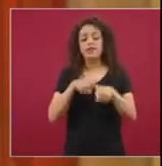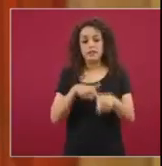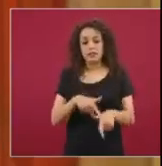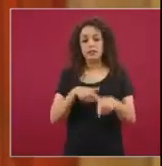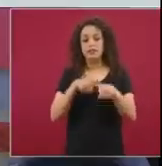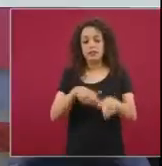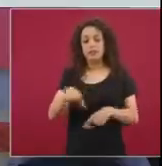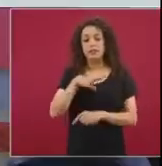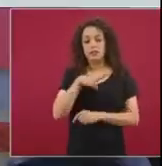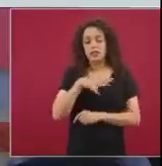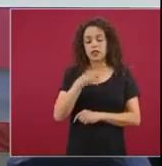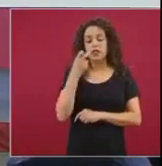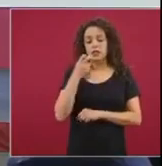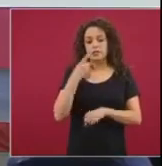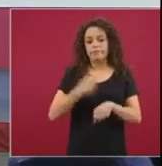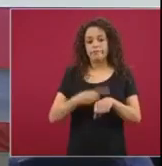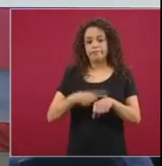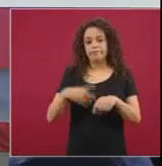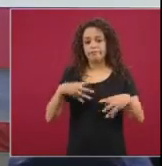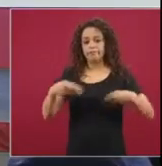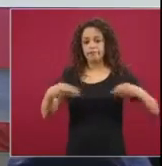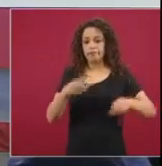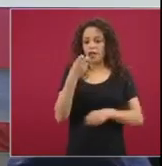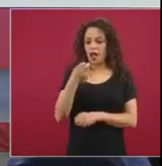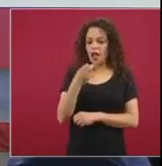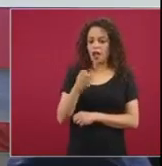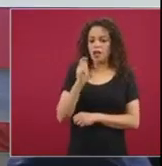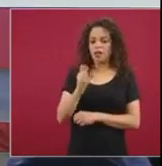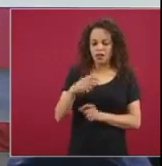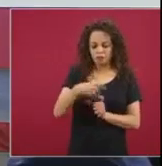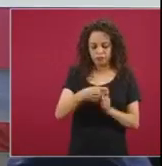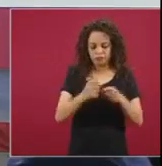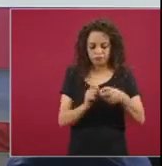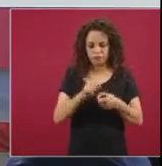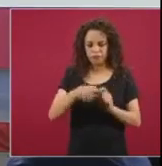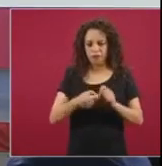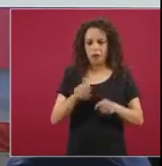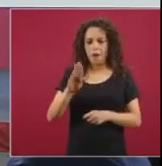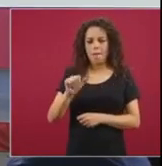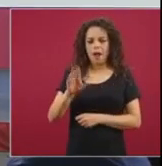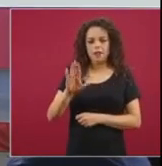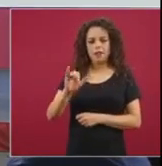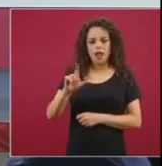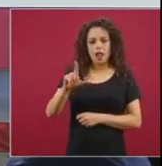esta transmisión de este bacilo. ¿Me das la siguiente, por favor?